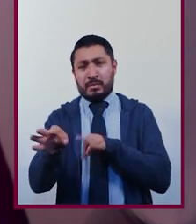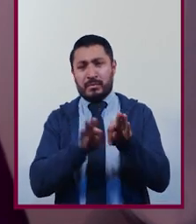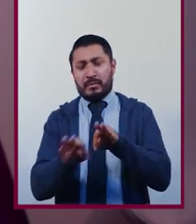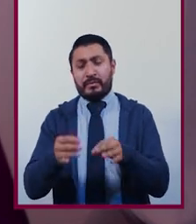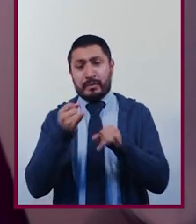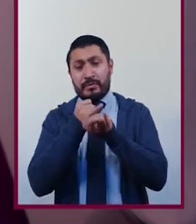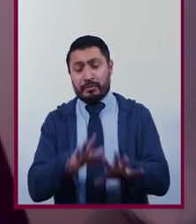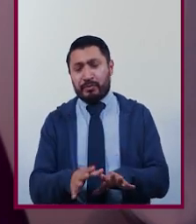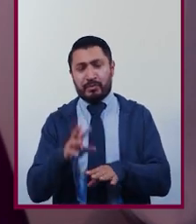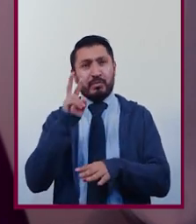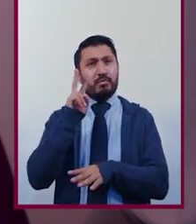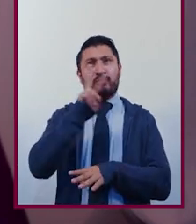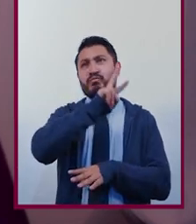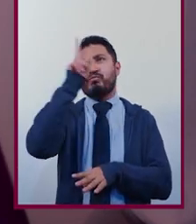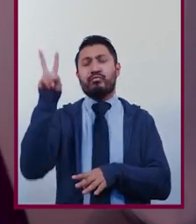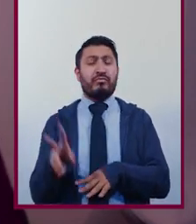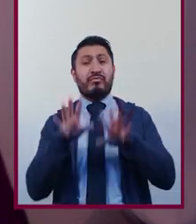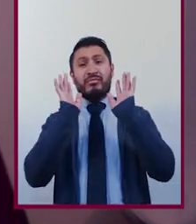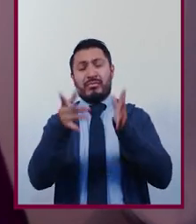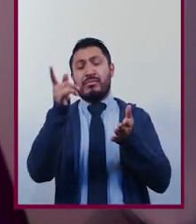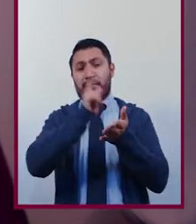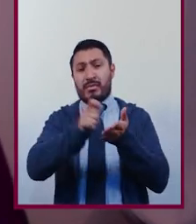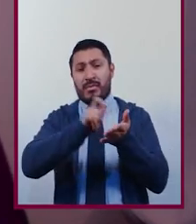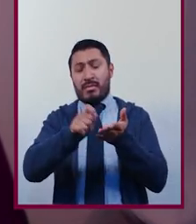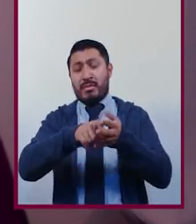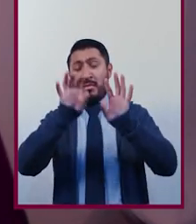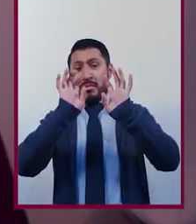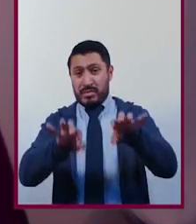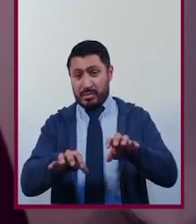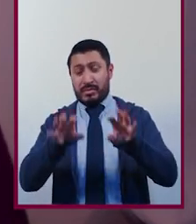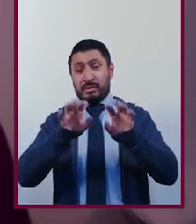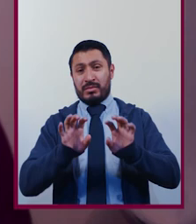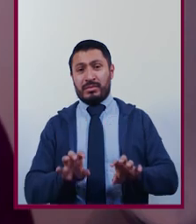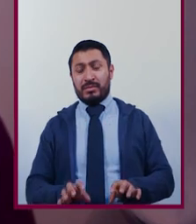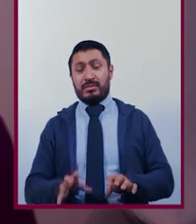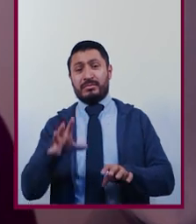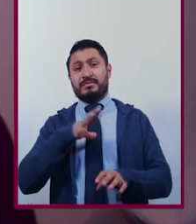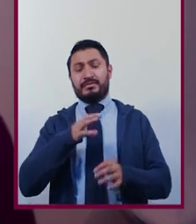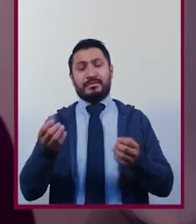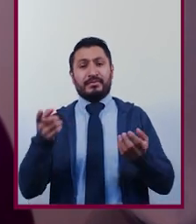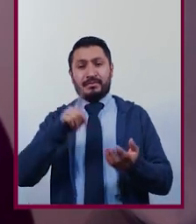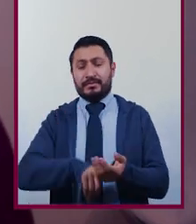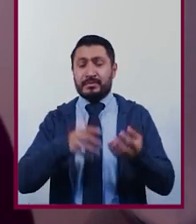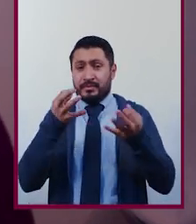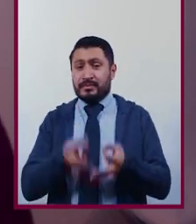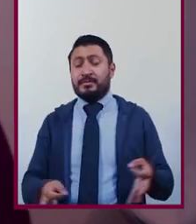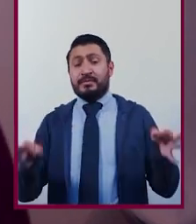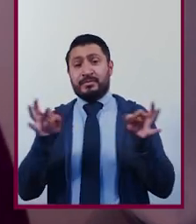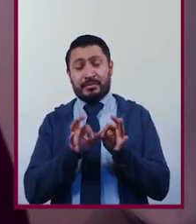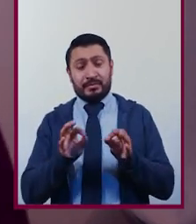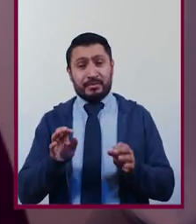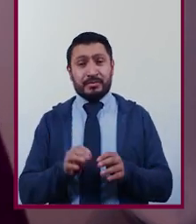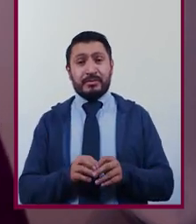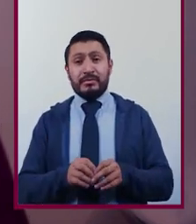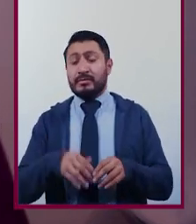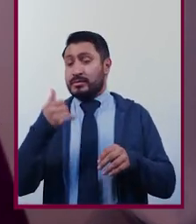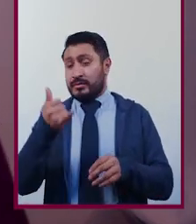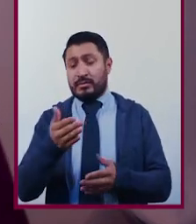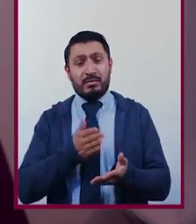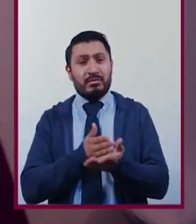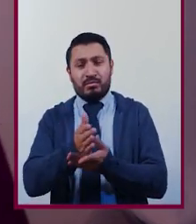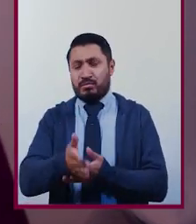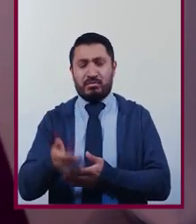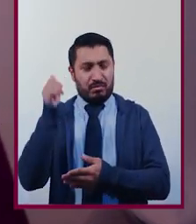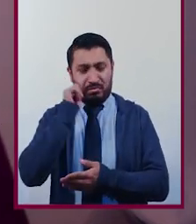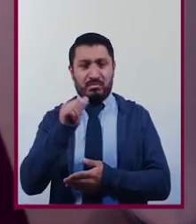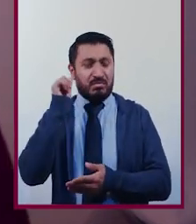datos observacionales que ya están registrados y que forman parte de las grandes bases de datos y que han estado accesibles todo